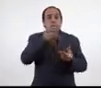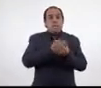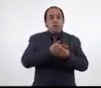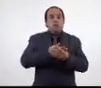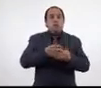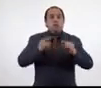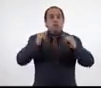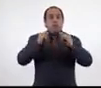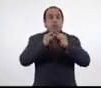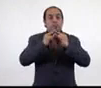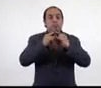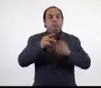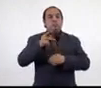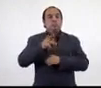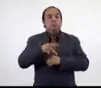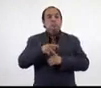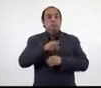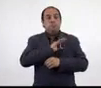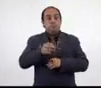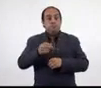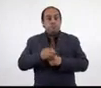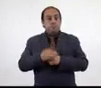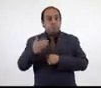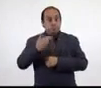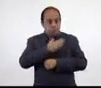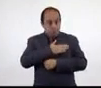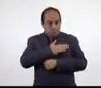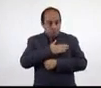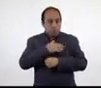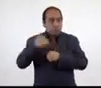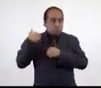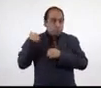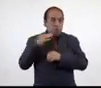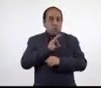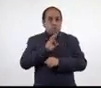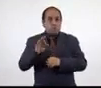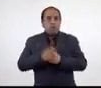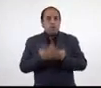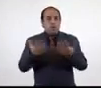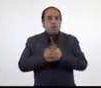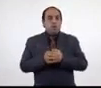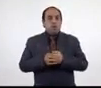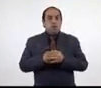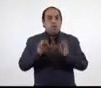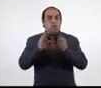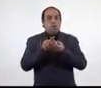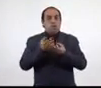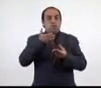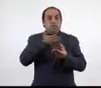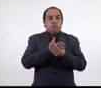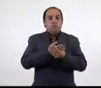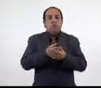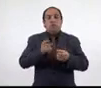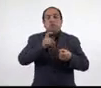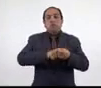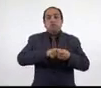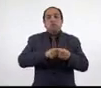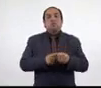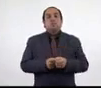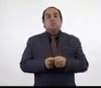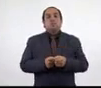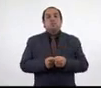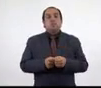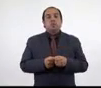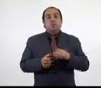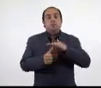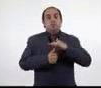puedan hablar y con toda prontitud daremos las medidas de asistencia, incluyendo el alojamiento en todo momento. Está garantizado y